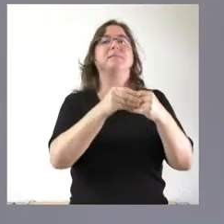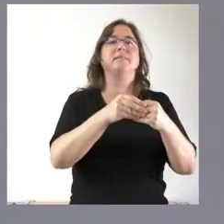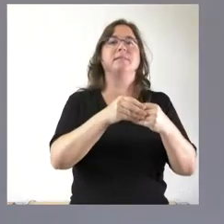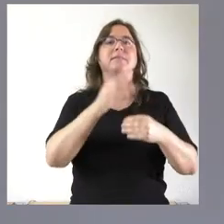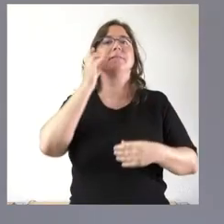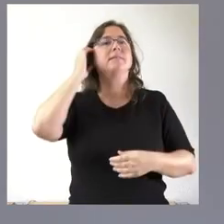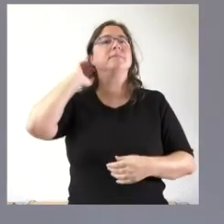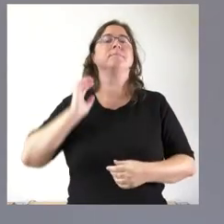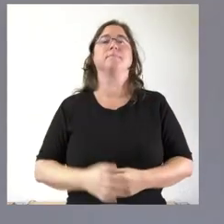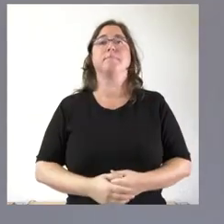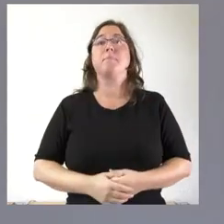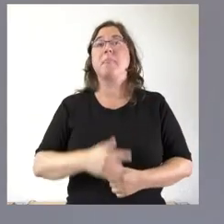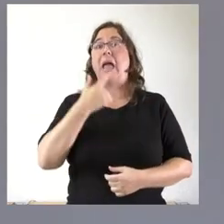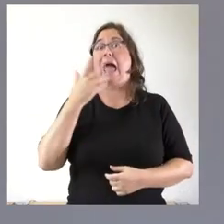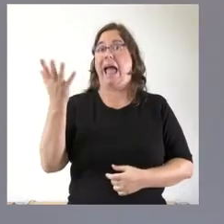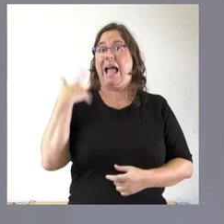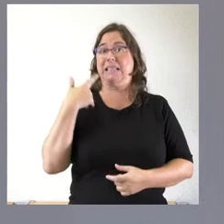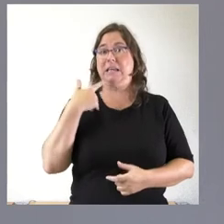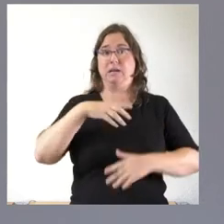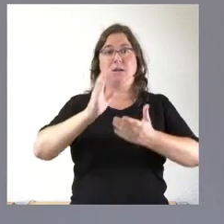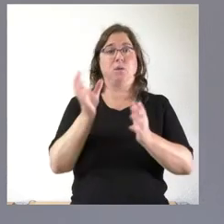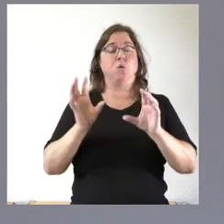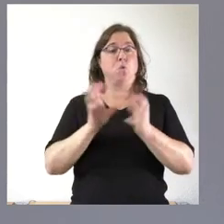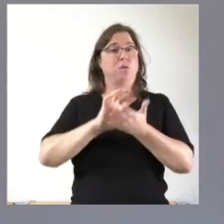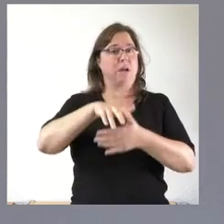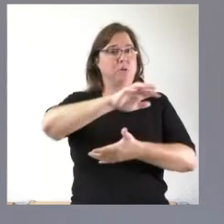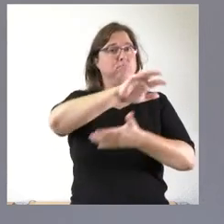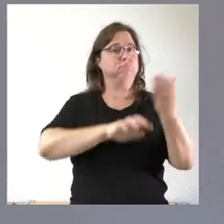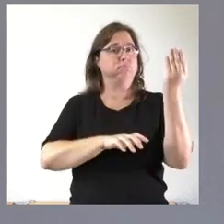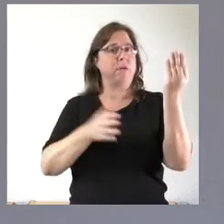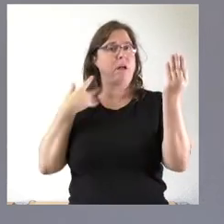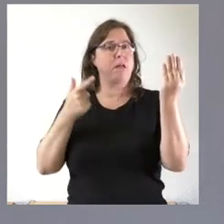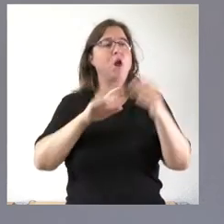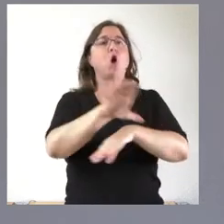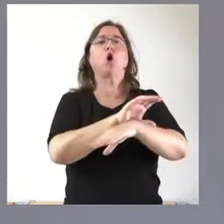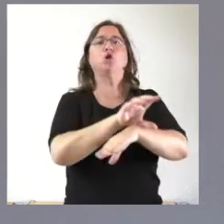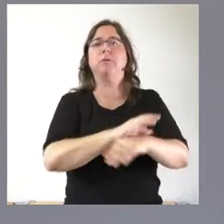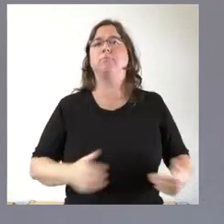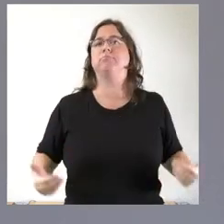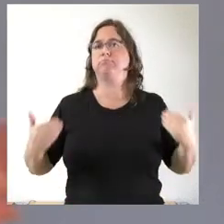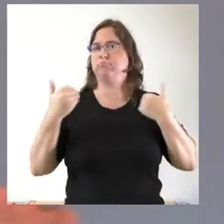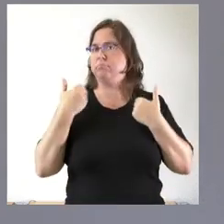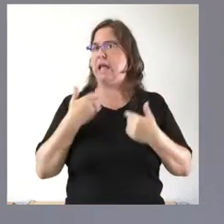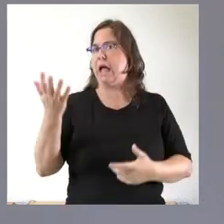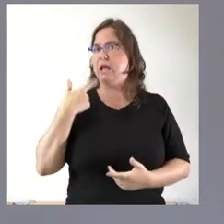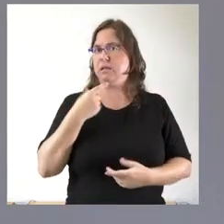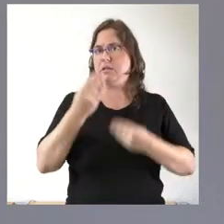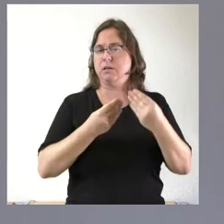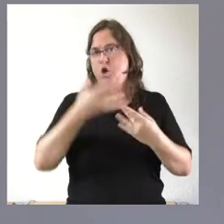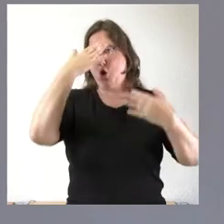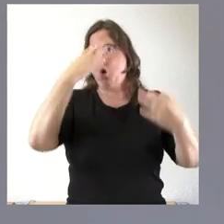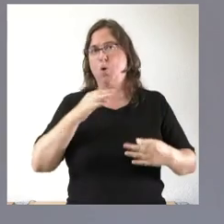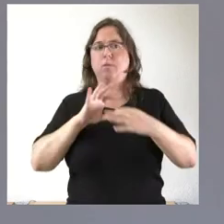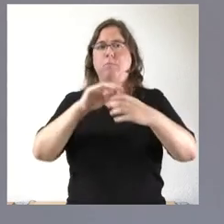la Junta emitió una nota al respecto donde lo aclaraba cuál es la consejería que tiene la iniciativa de esta materia. Lógicamente se asigna a